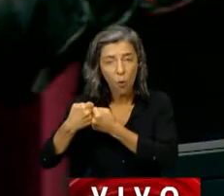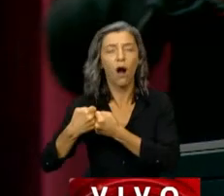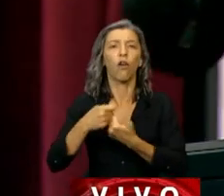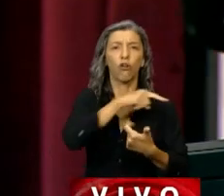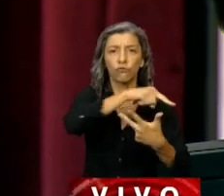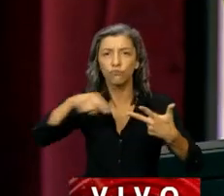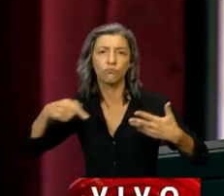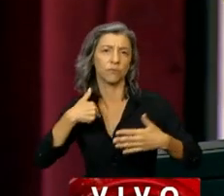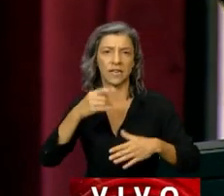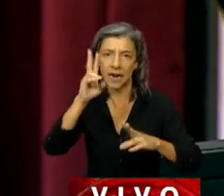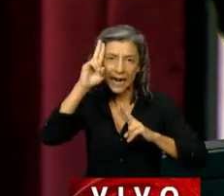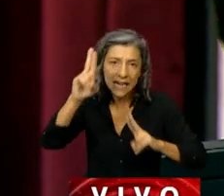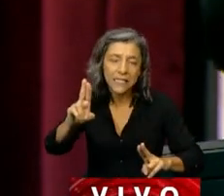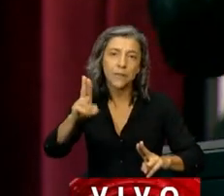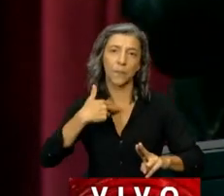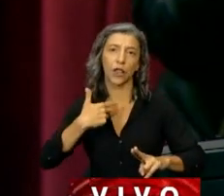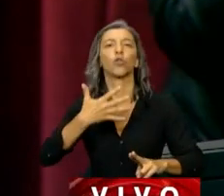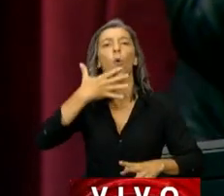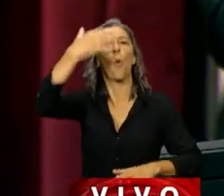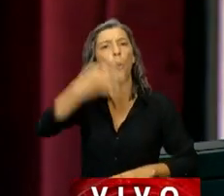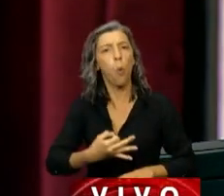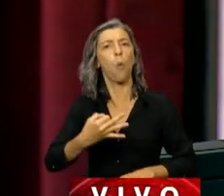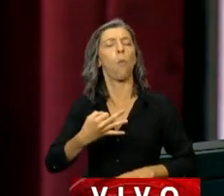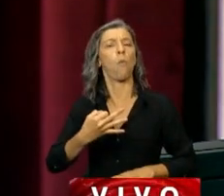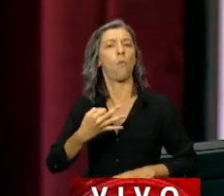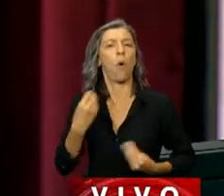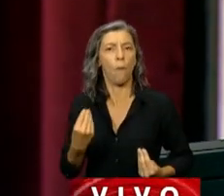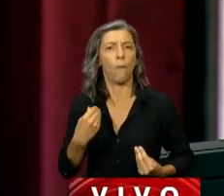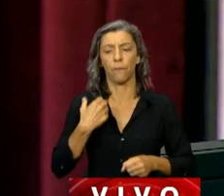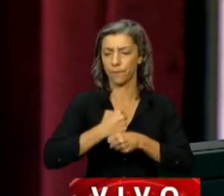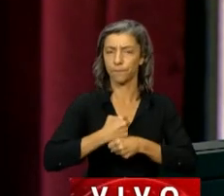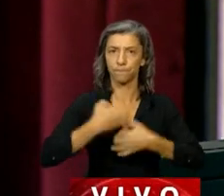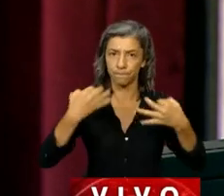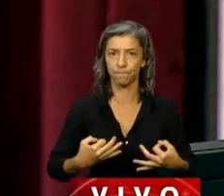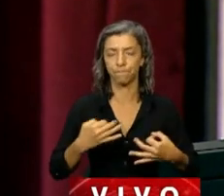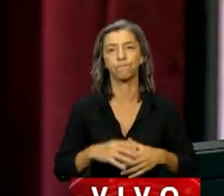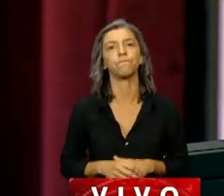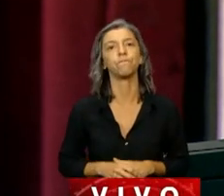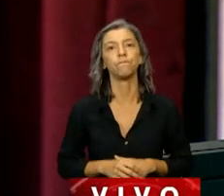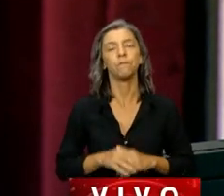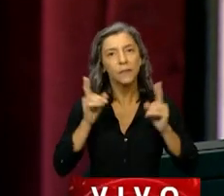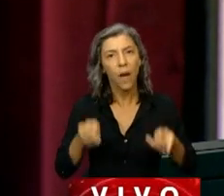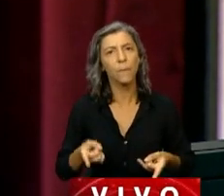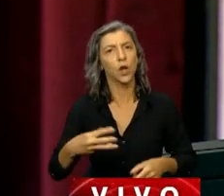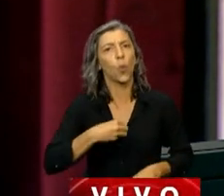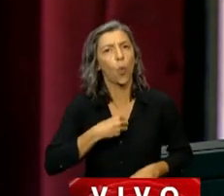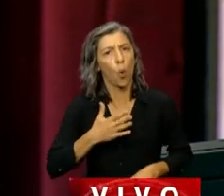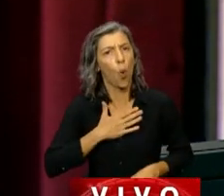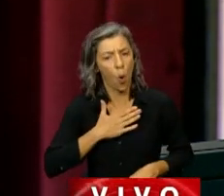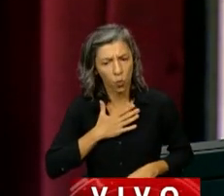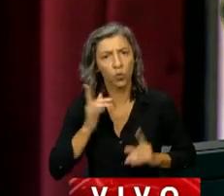funcionamiento. También es necesario y va a ser mi voluntad administrar los